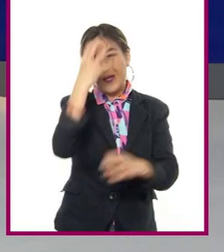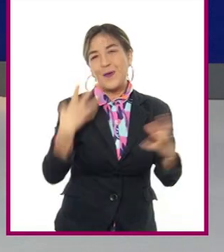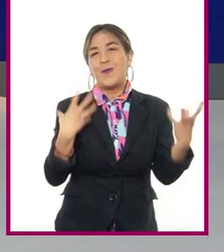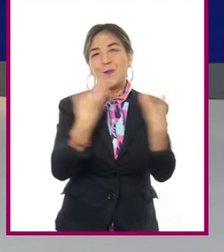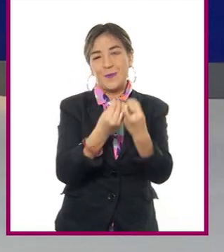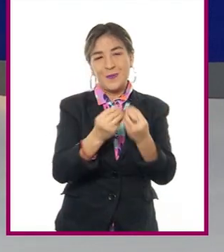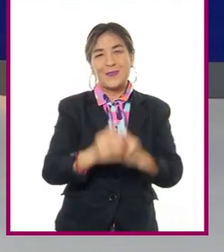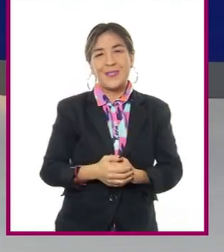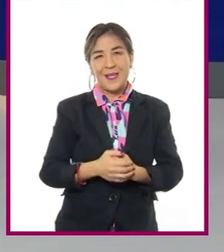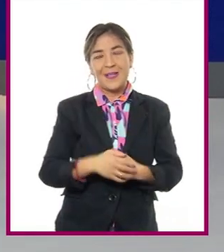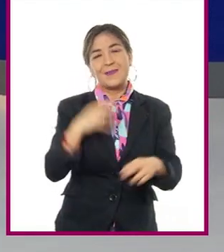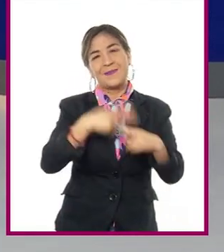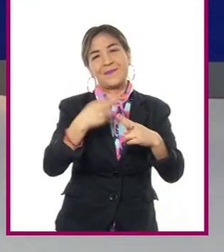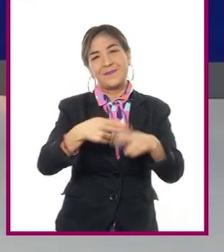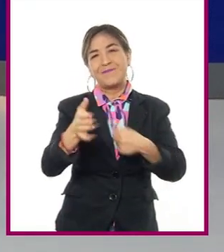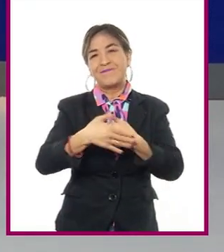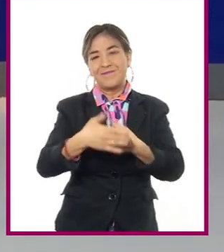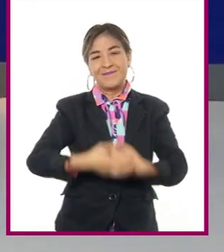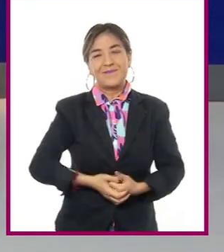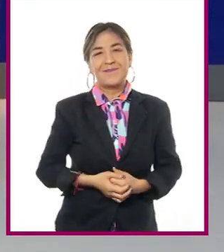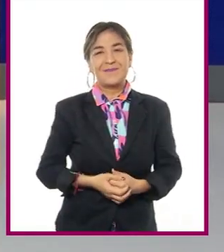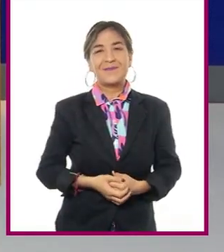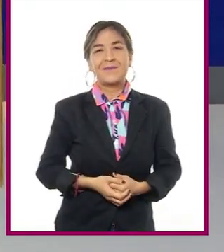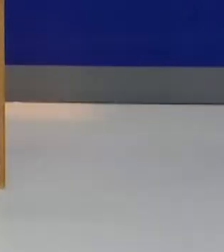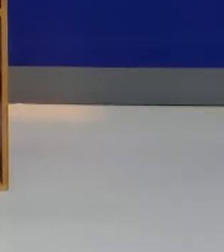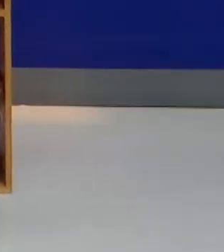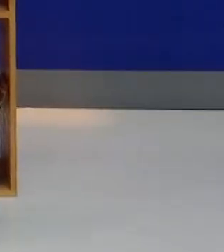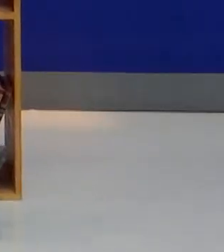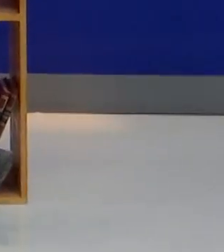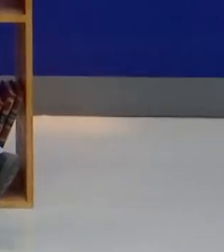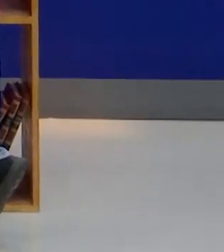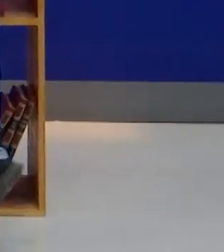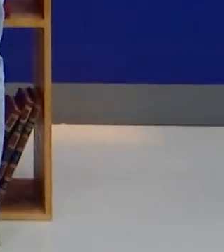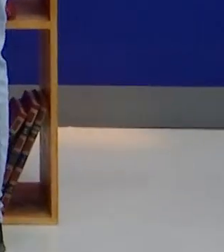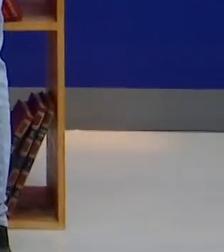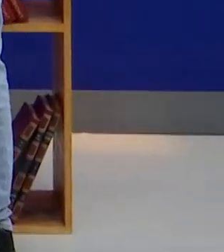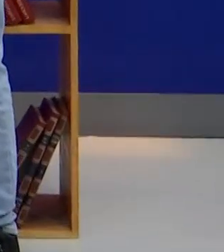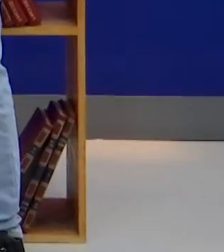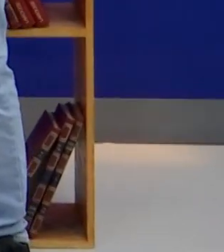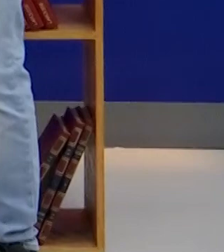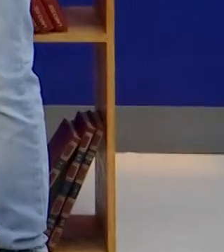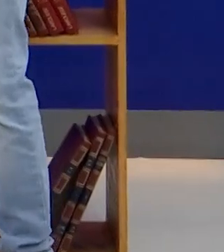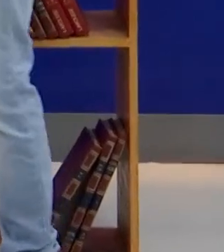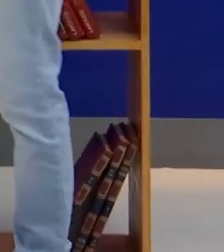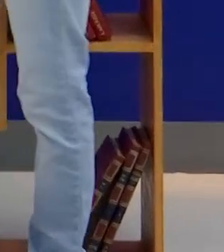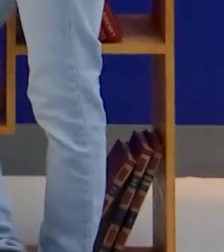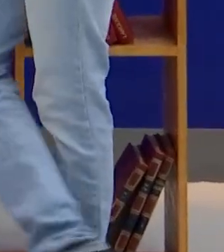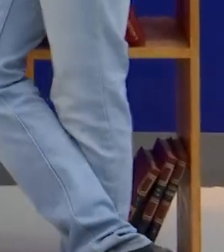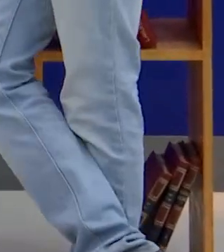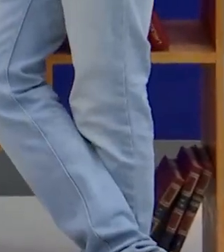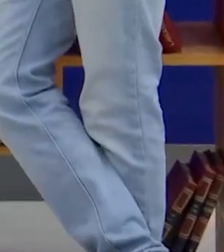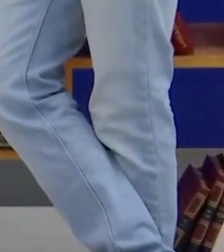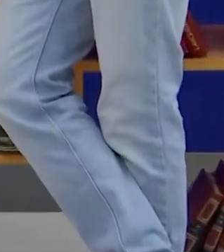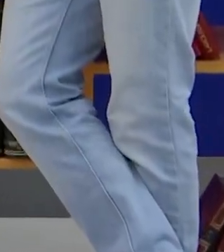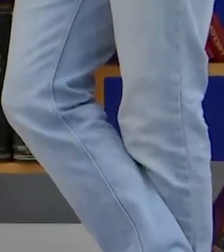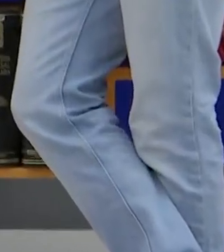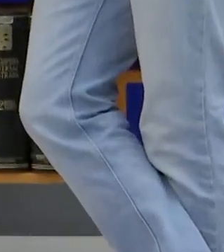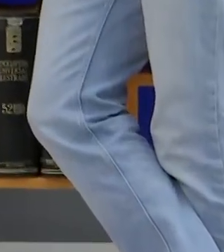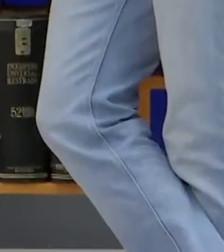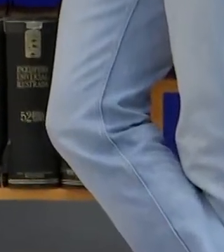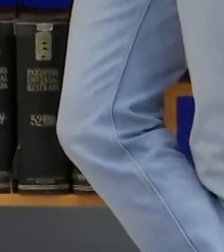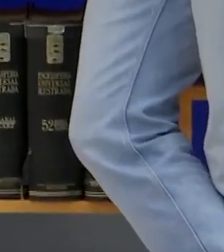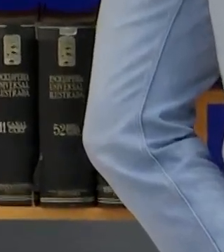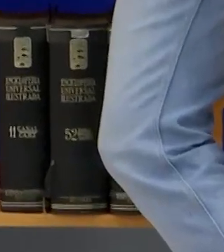juntos. ¡Hasta la próxima! Maestro, bastante interesante lo de básquet. No, imagínate la silla